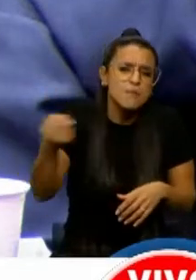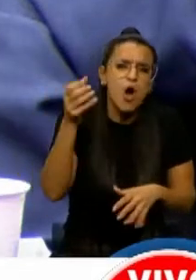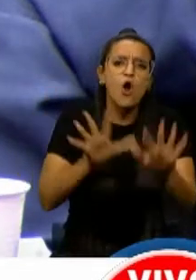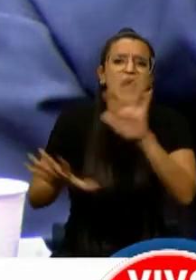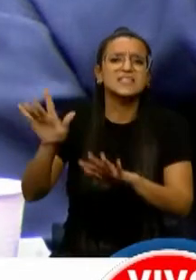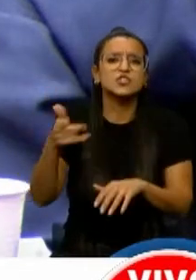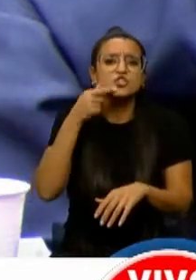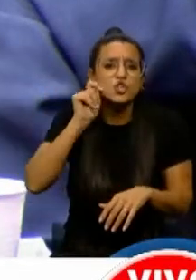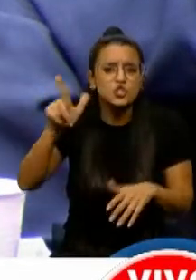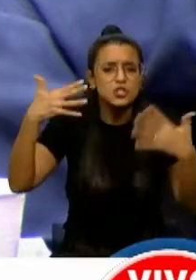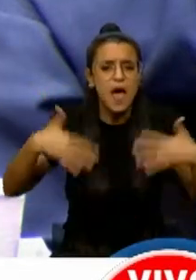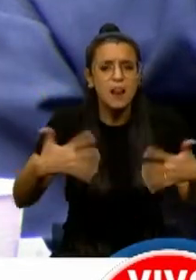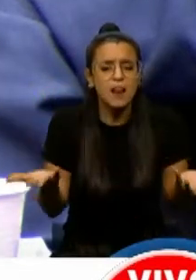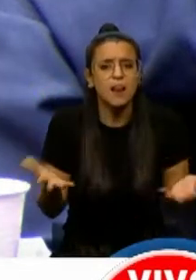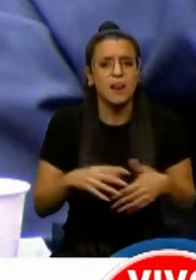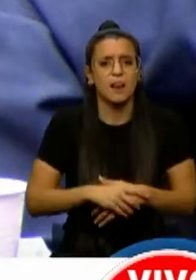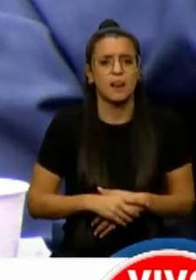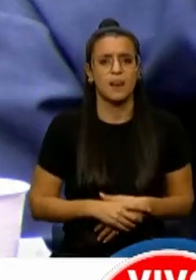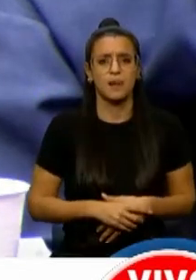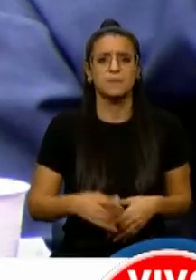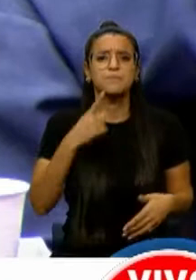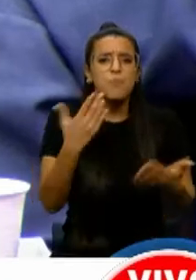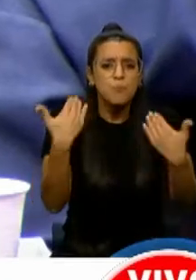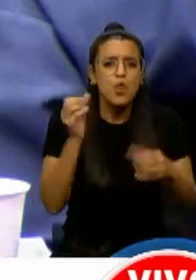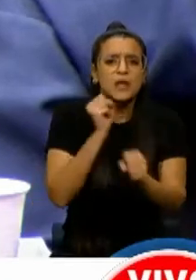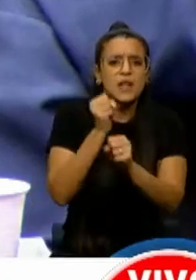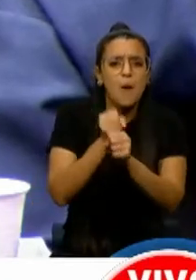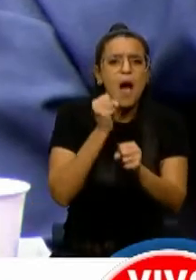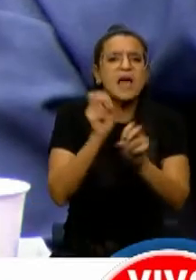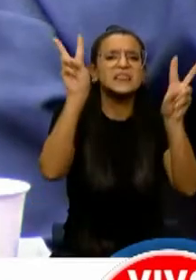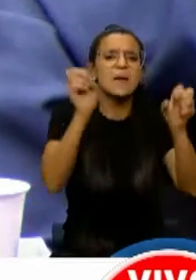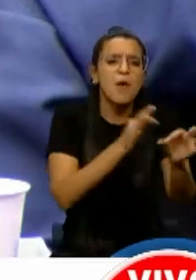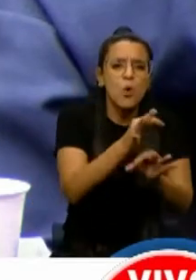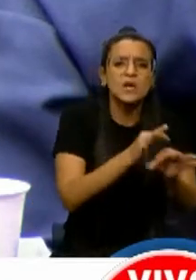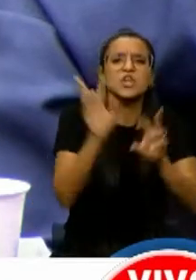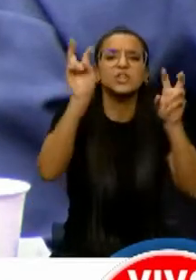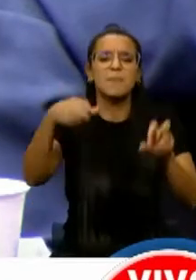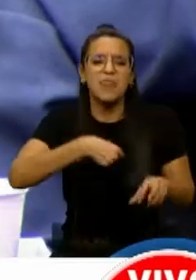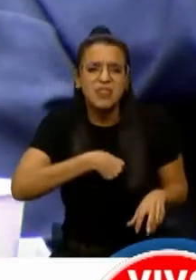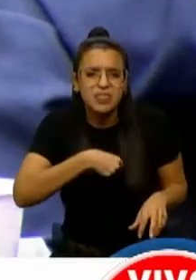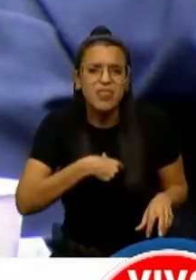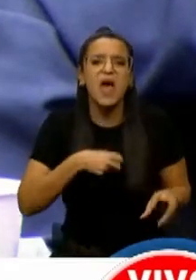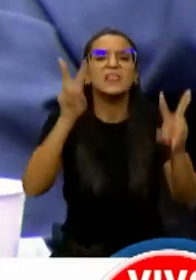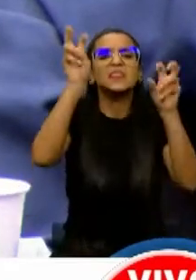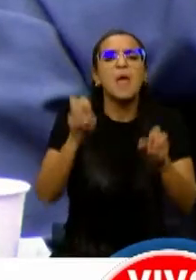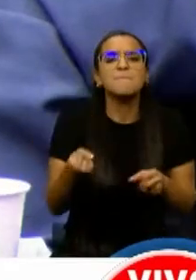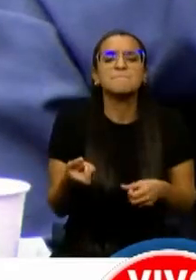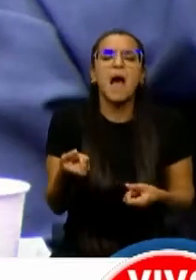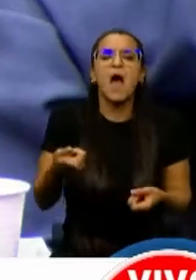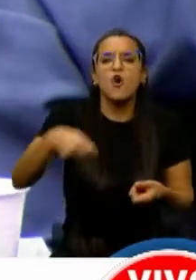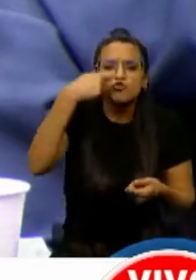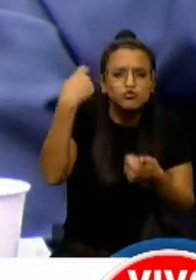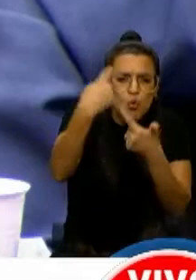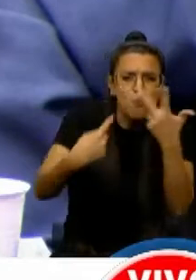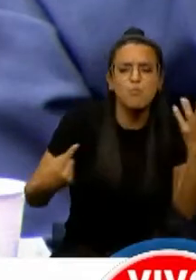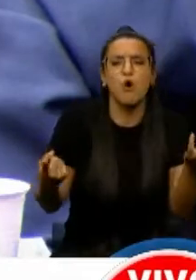organizaciones sociales y poder trabajar el tema de educación, el tema de identidad, el tema de los consumos problemáticos, el